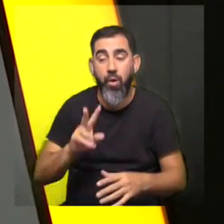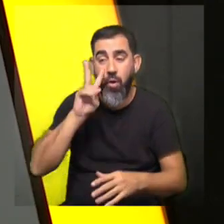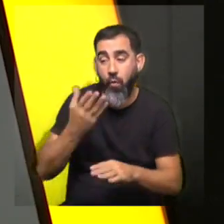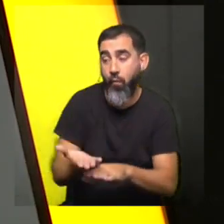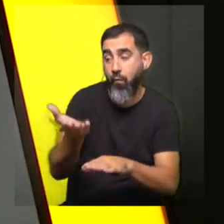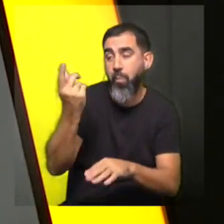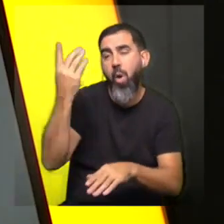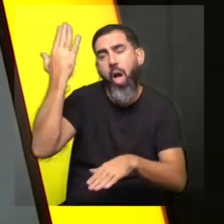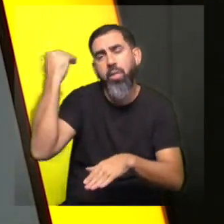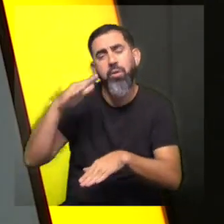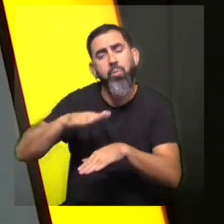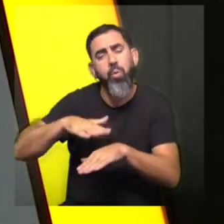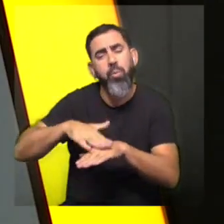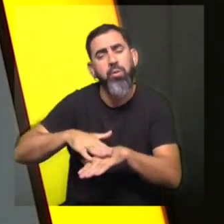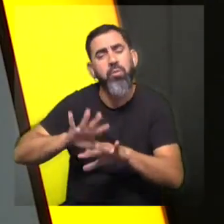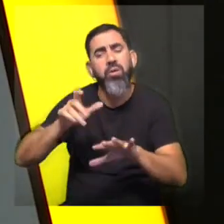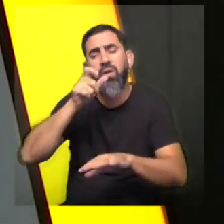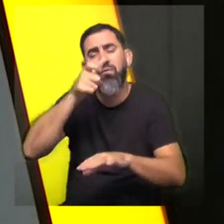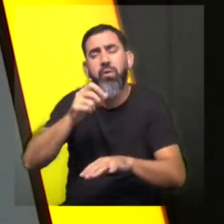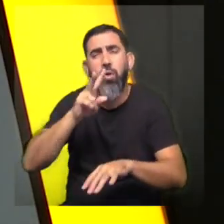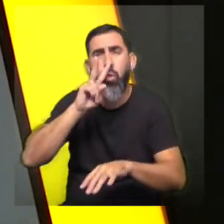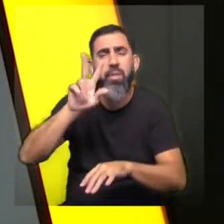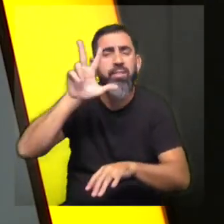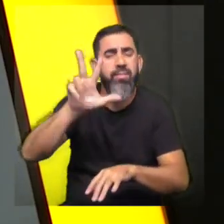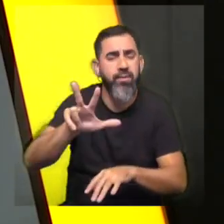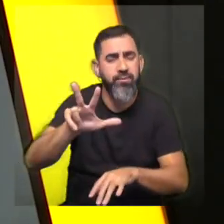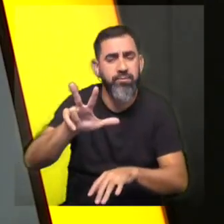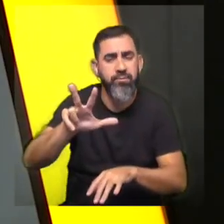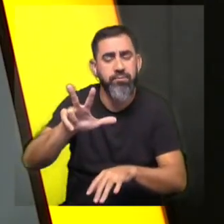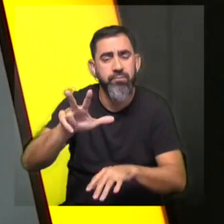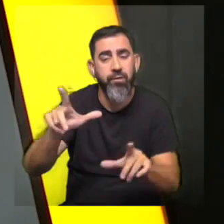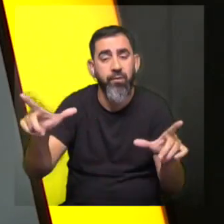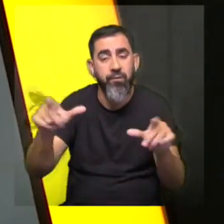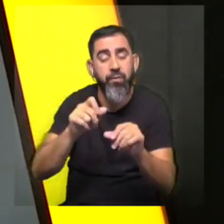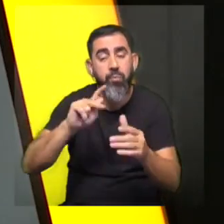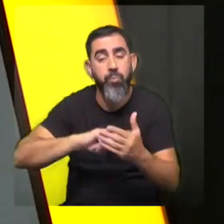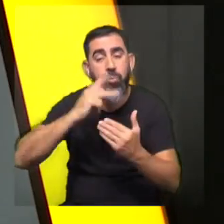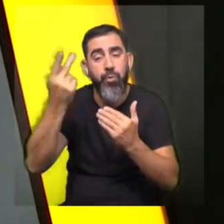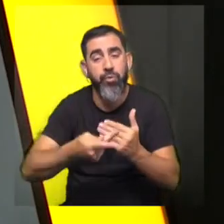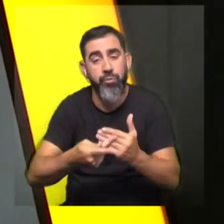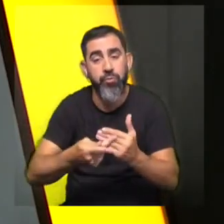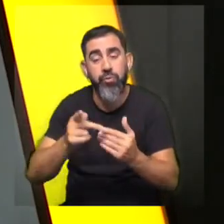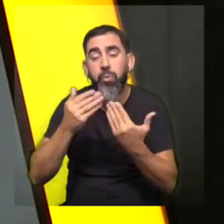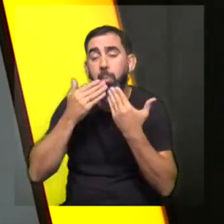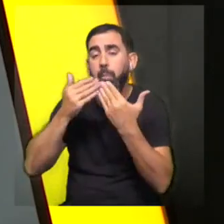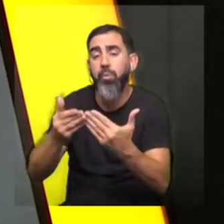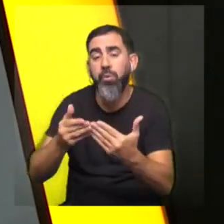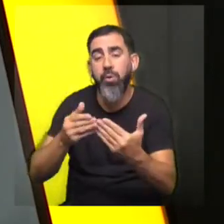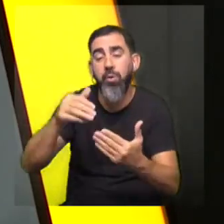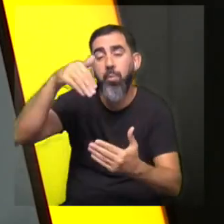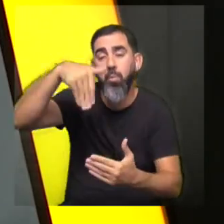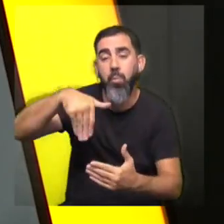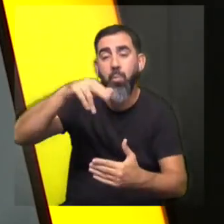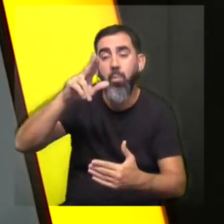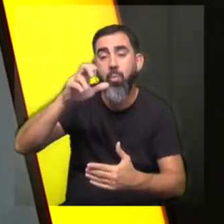en ese momento, ¿qué era en ese momento, en 2003, la finalización del proyecto del Genoma Humano? Eso es lo que le preguntamos a Héctor Musto,